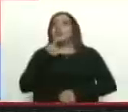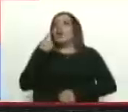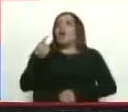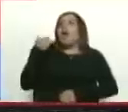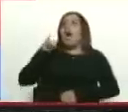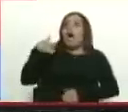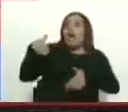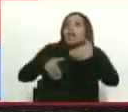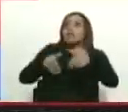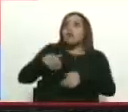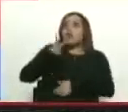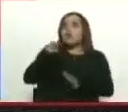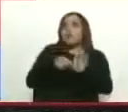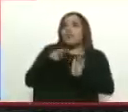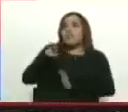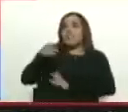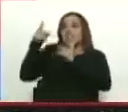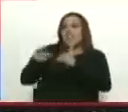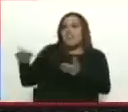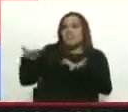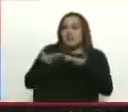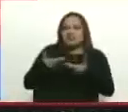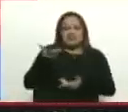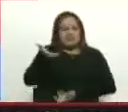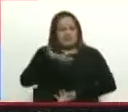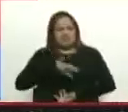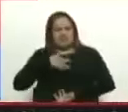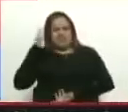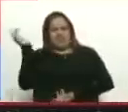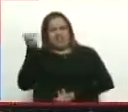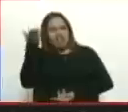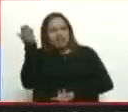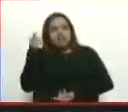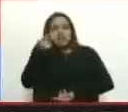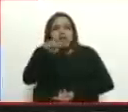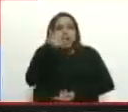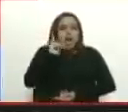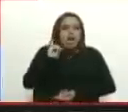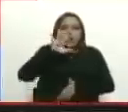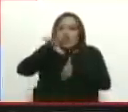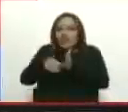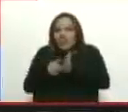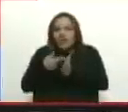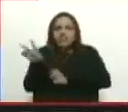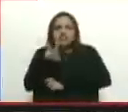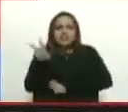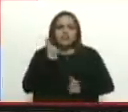están debiéndole nada a ustedes. Ustedes le deben a Venezuela lo que se han robado, vagabundos.